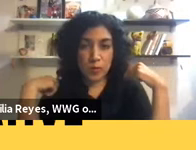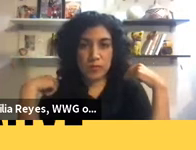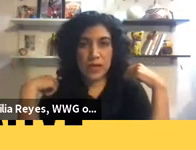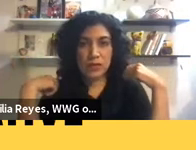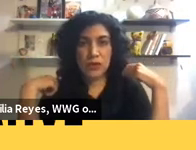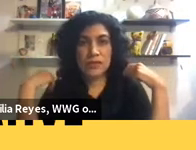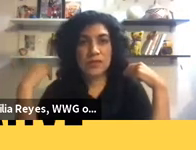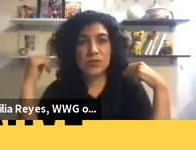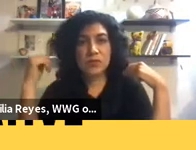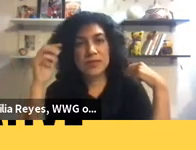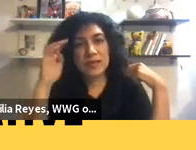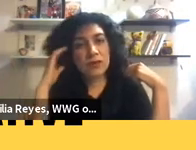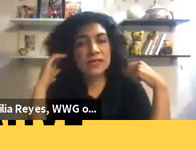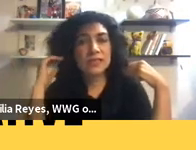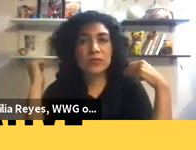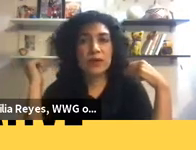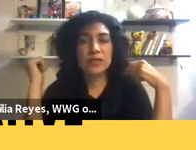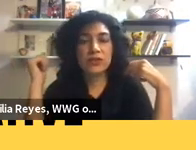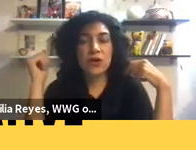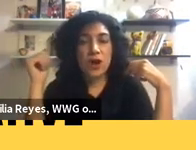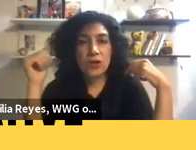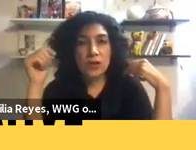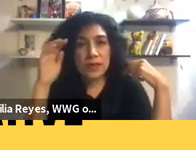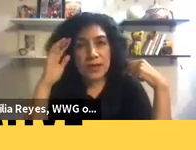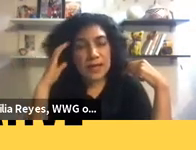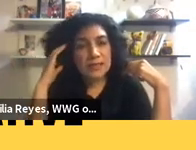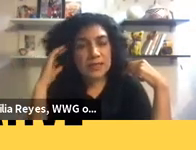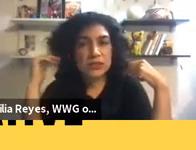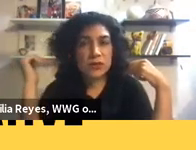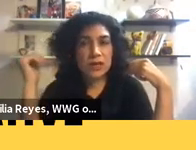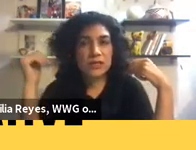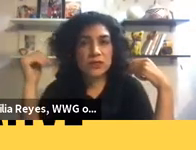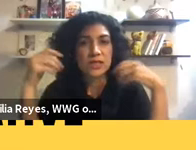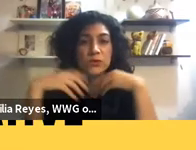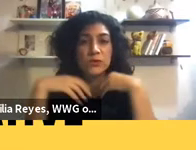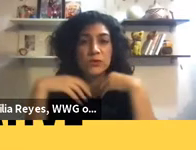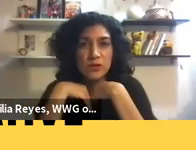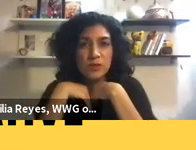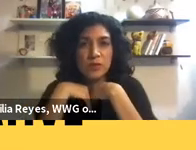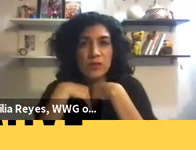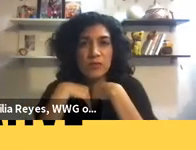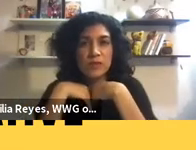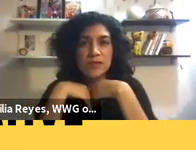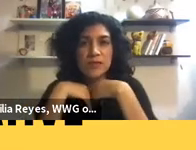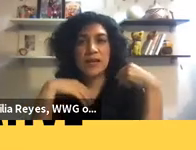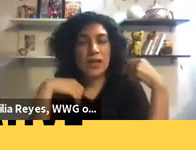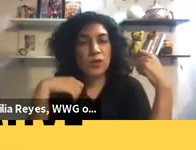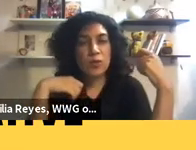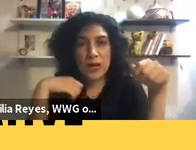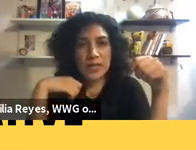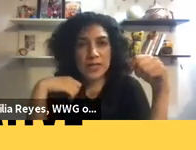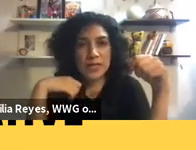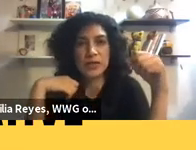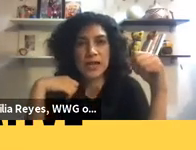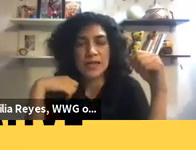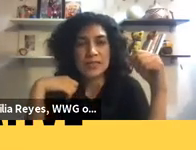como movimiento, estamos pensando que este espacio de las acciones de coalición es un espacio del movimiento feminista, no